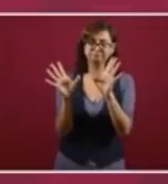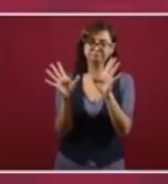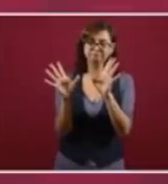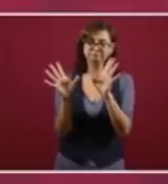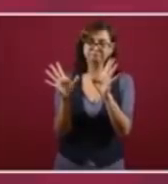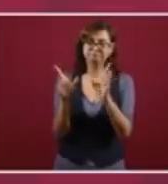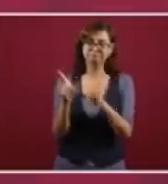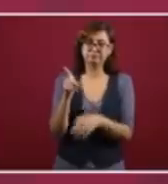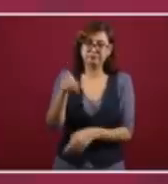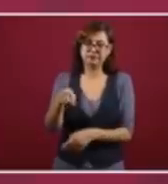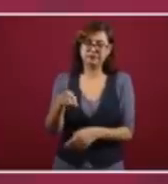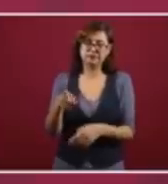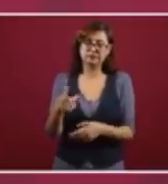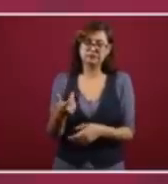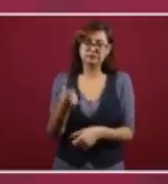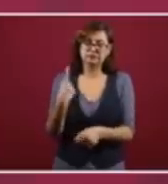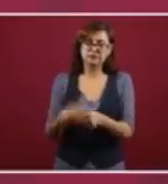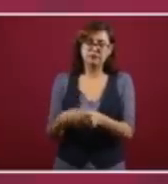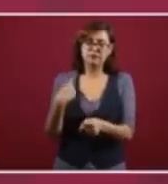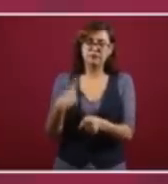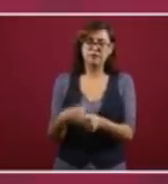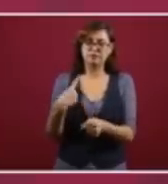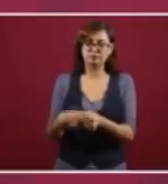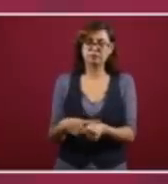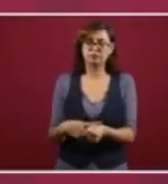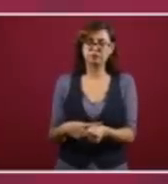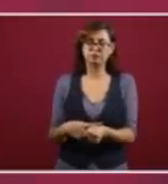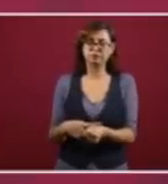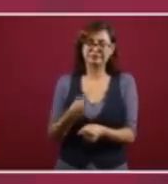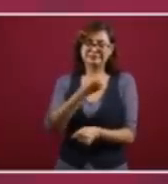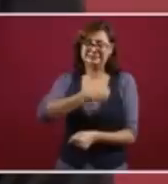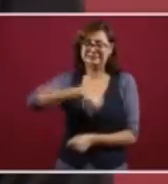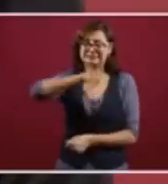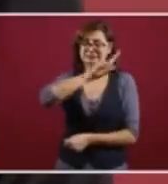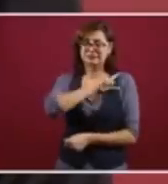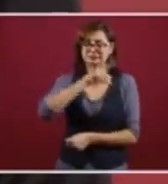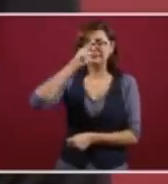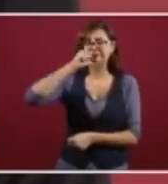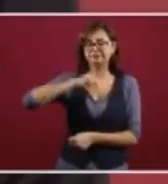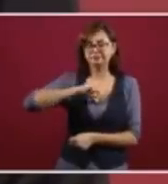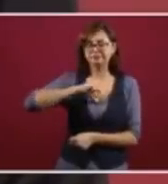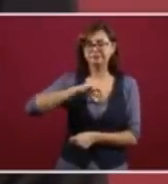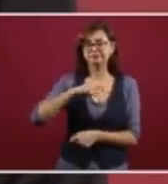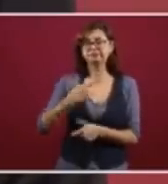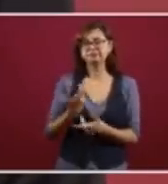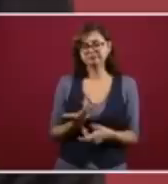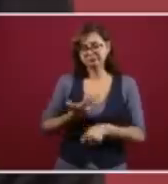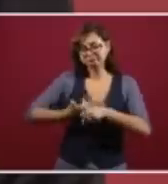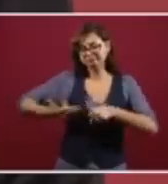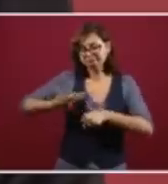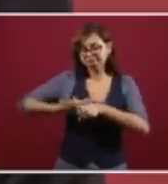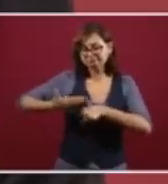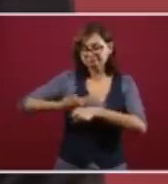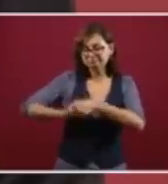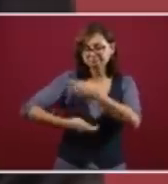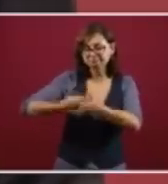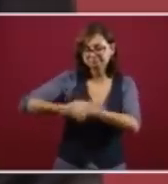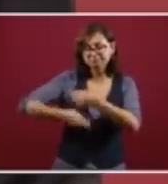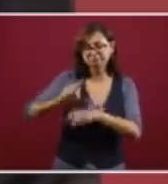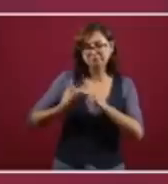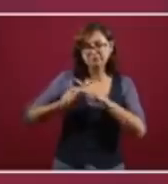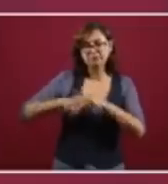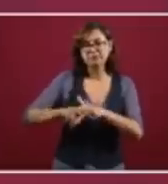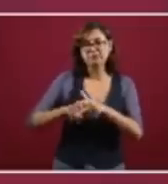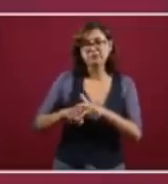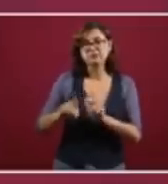de salud de Mario Villanueva, y se inició un trámite en